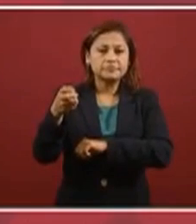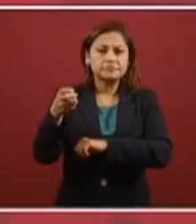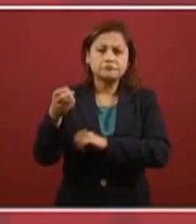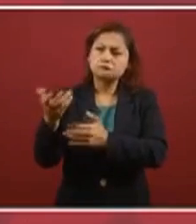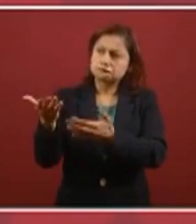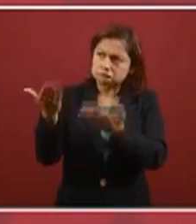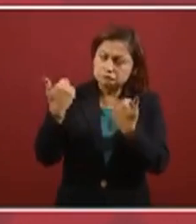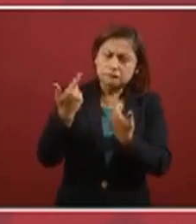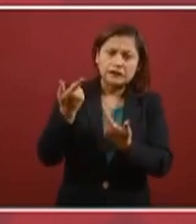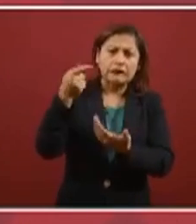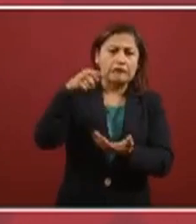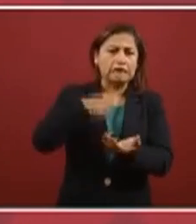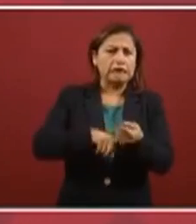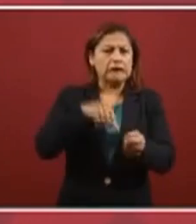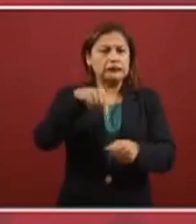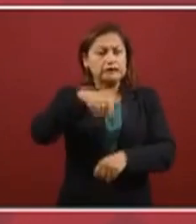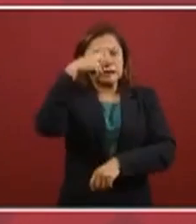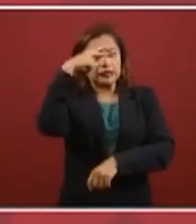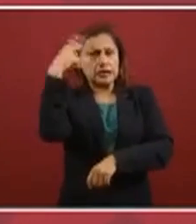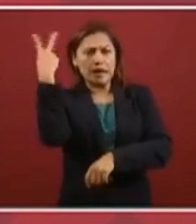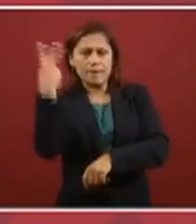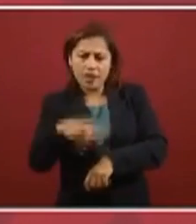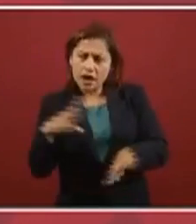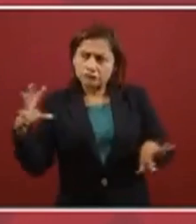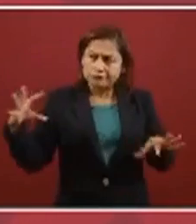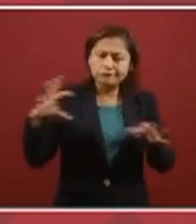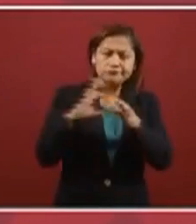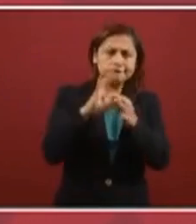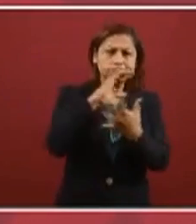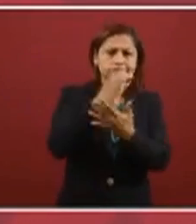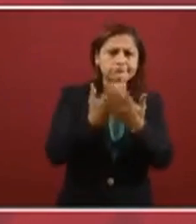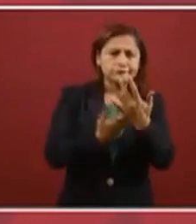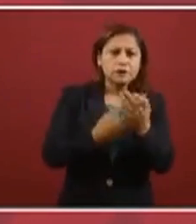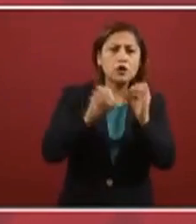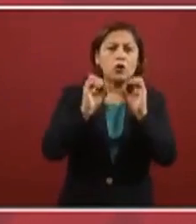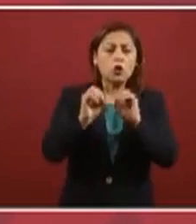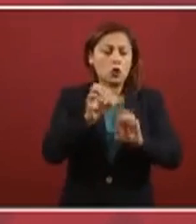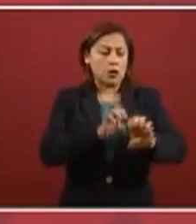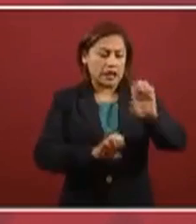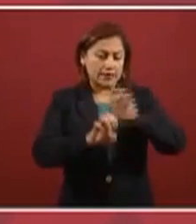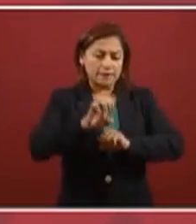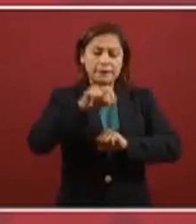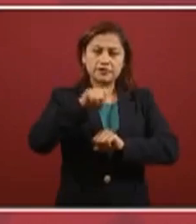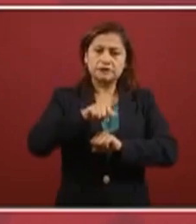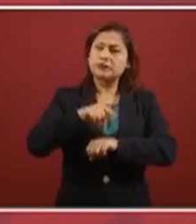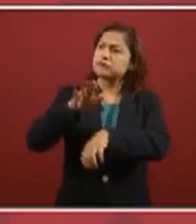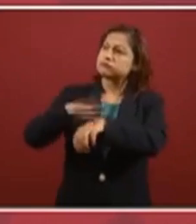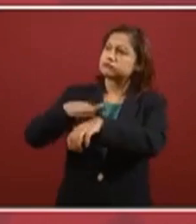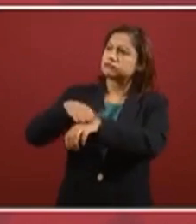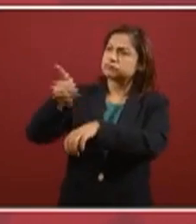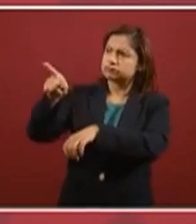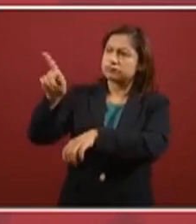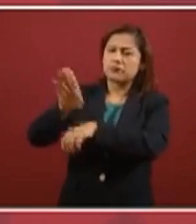participara en México o esta empresa pedía que vinieran funcionarios de Brasil.